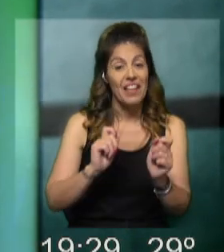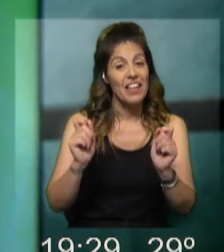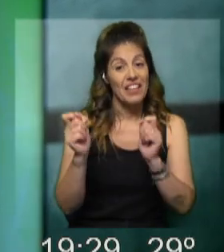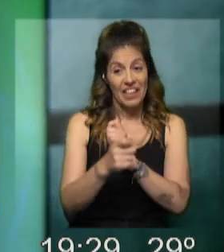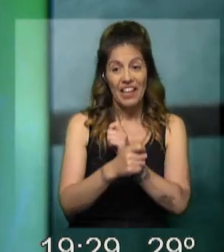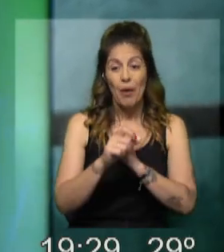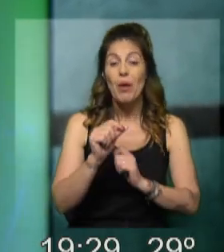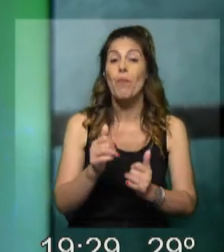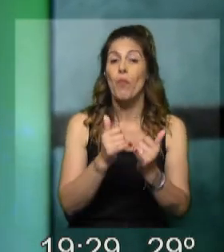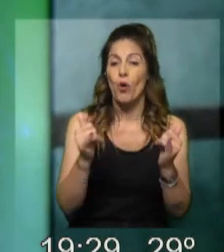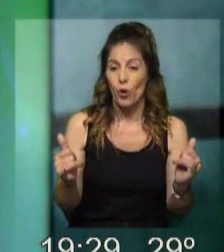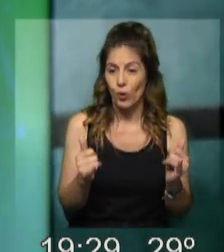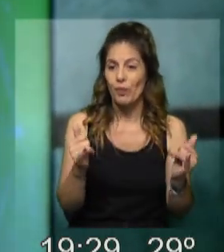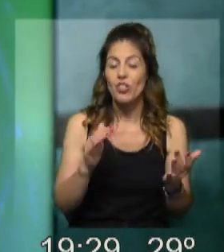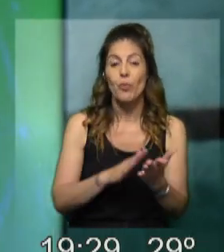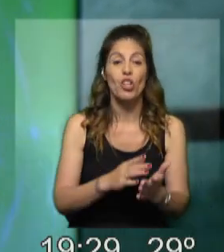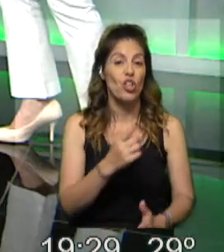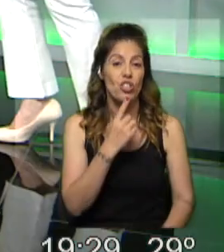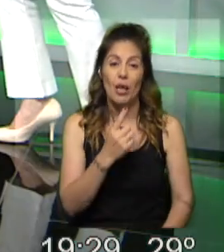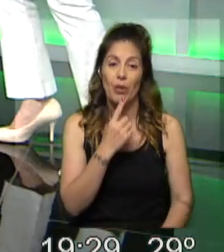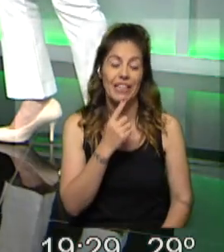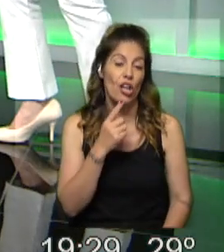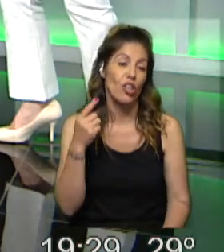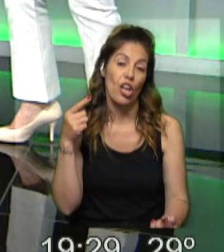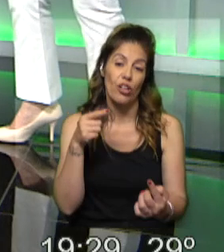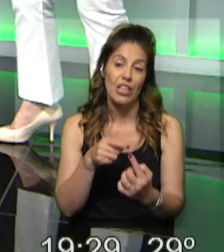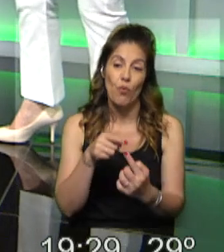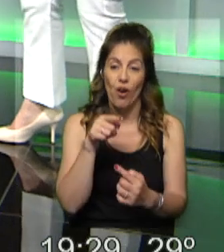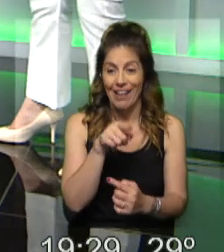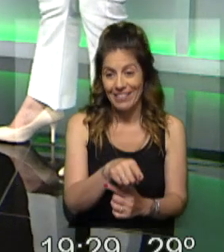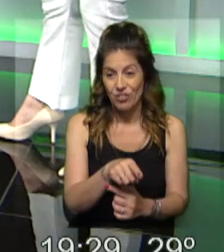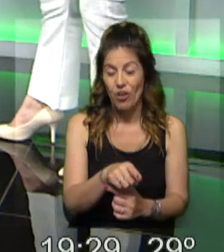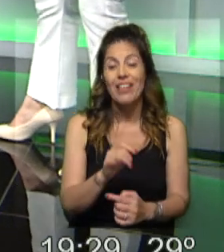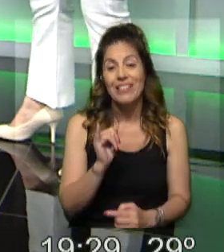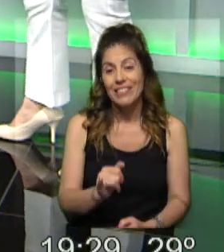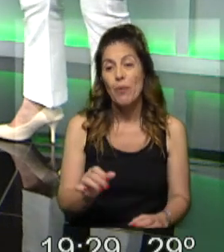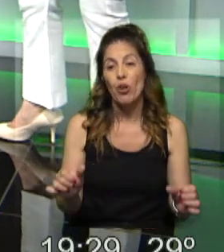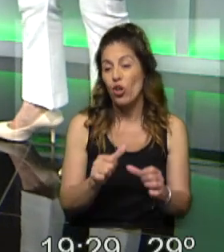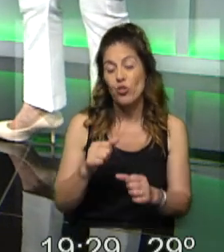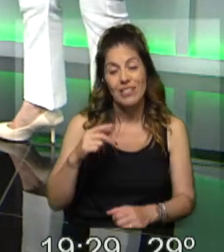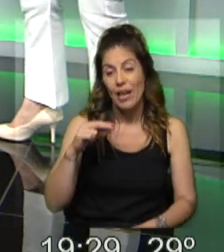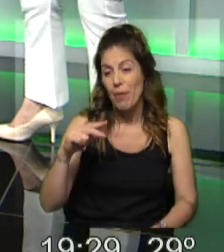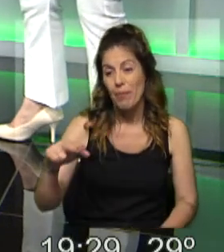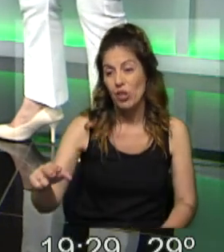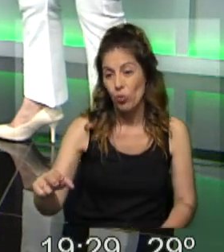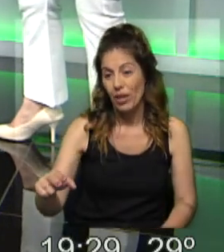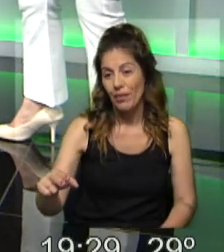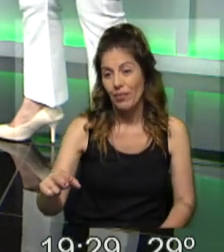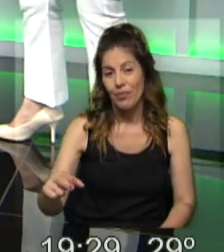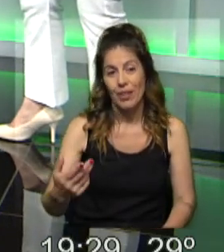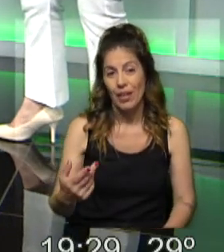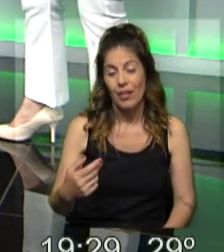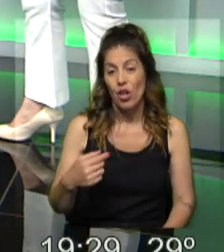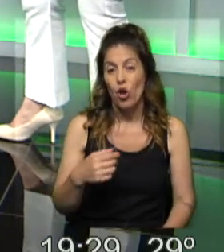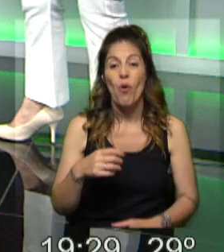En en poco tiempo sobre todo si las políticas no están destinadas justamente a eso no Exacto porque justamente la dinámica hace que eso se perpetúe porque es propia